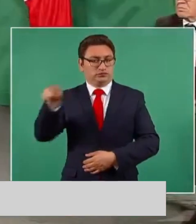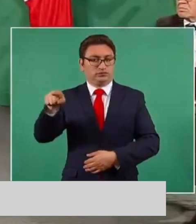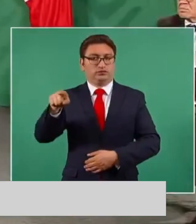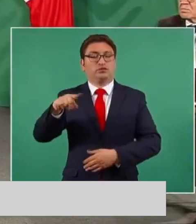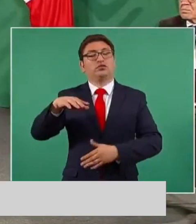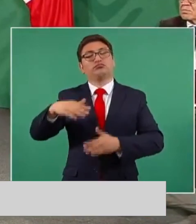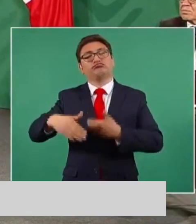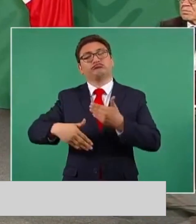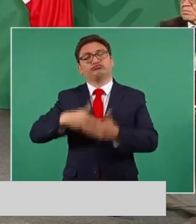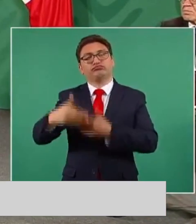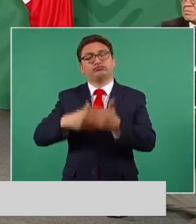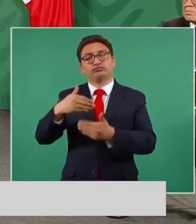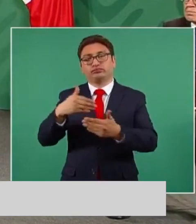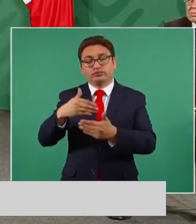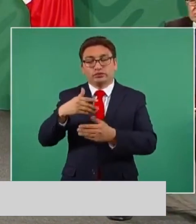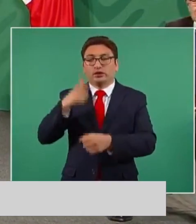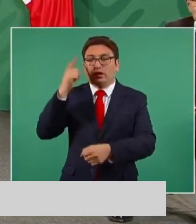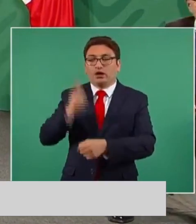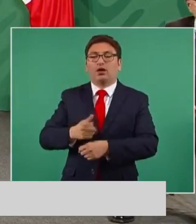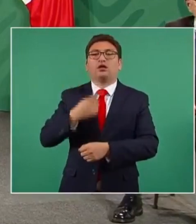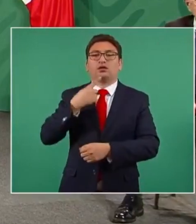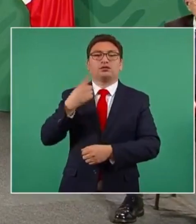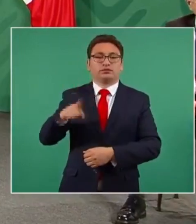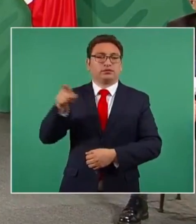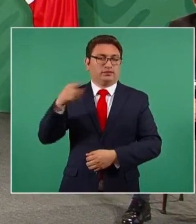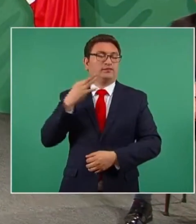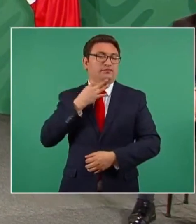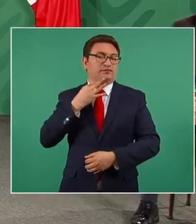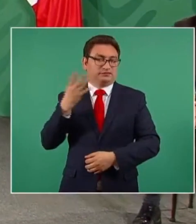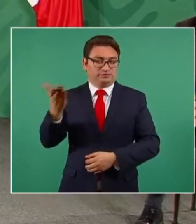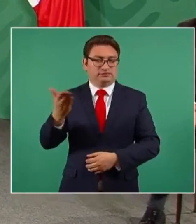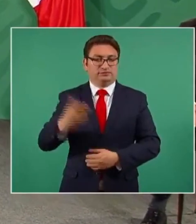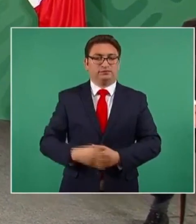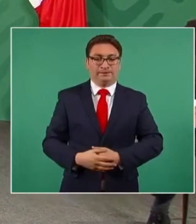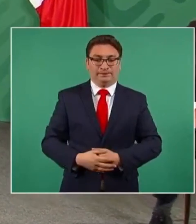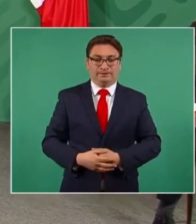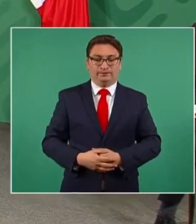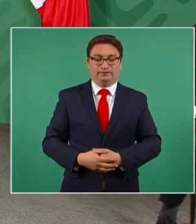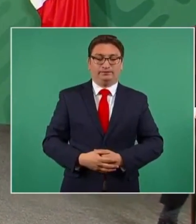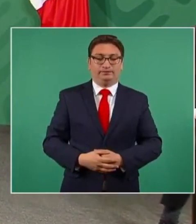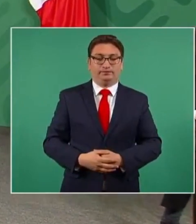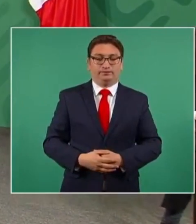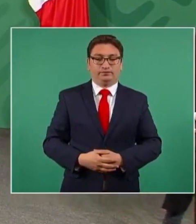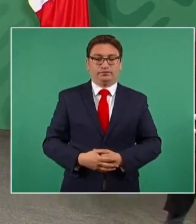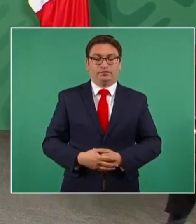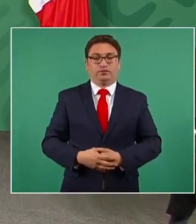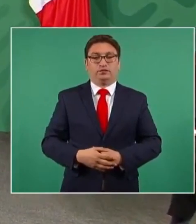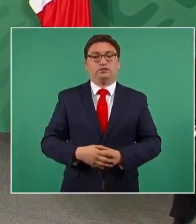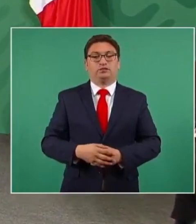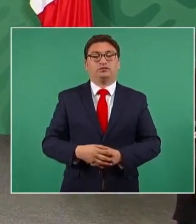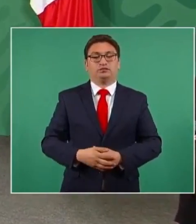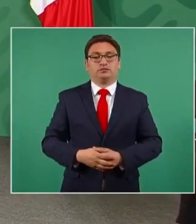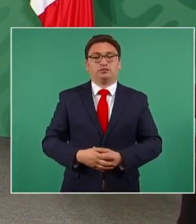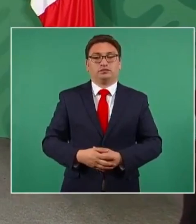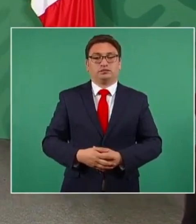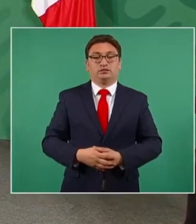Coyoacán por el señor Cuadri, ¿saben cómo piensa el señor Cuadri?, dijo el presidente. Pues no, algunos sí, porque como el señor Cuadri debe ser doctor académico